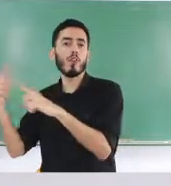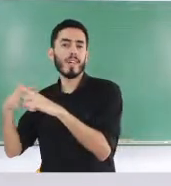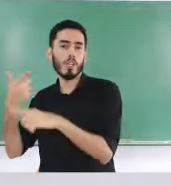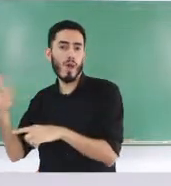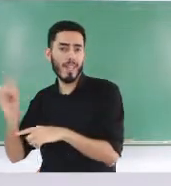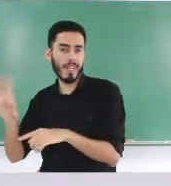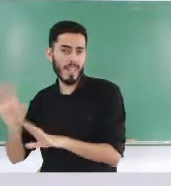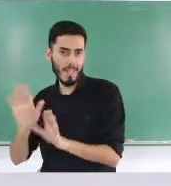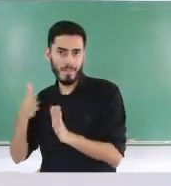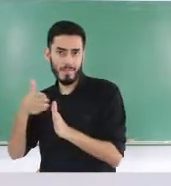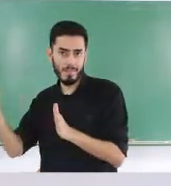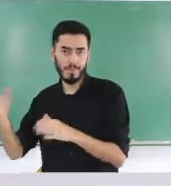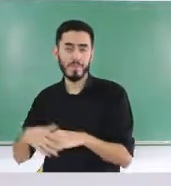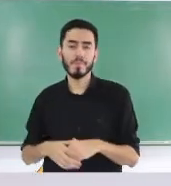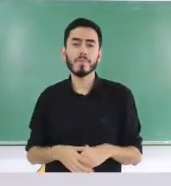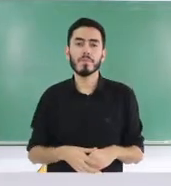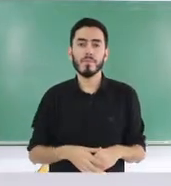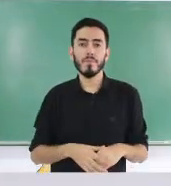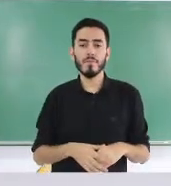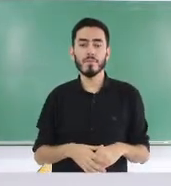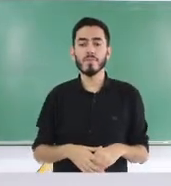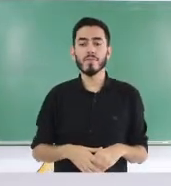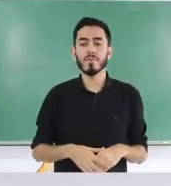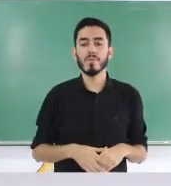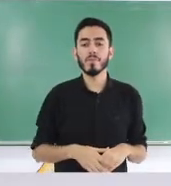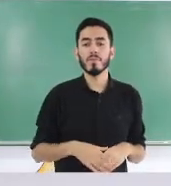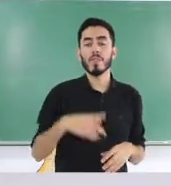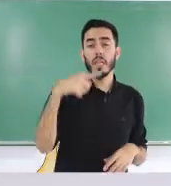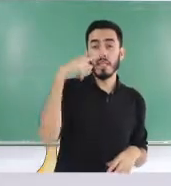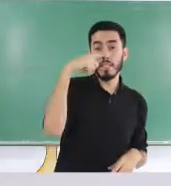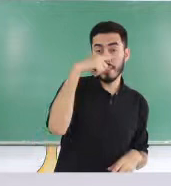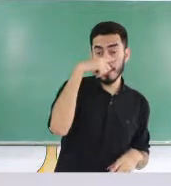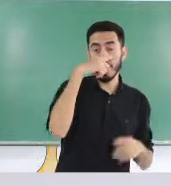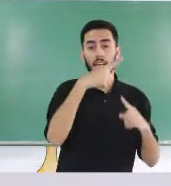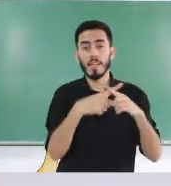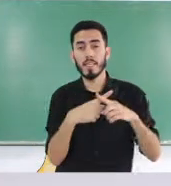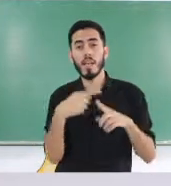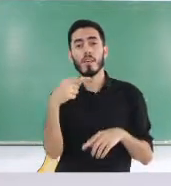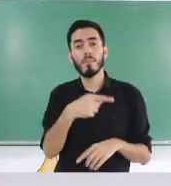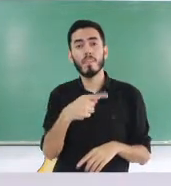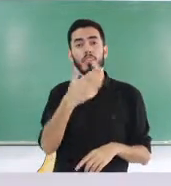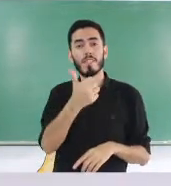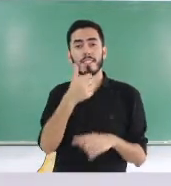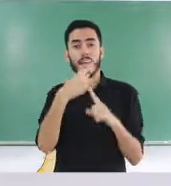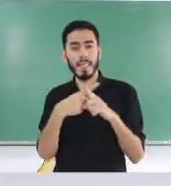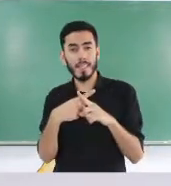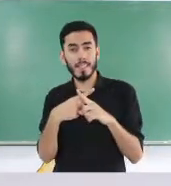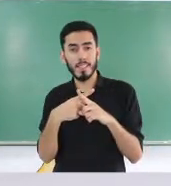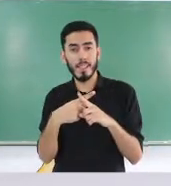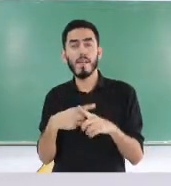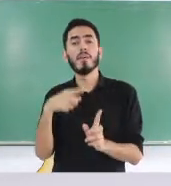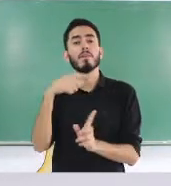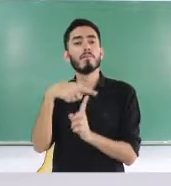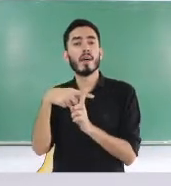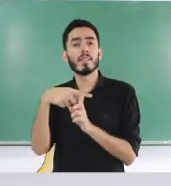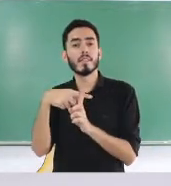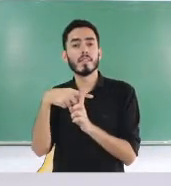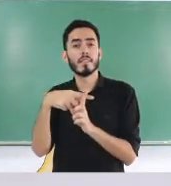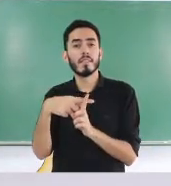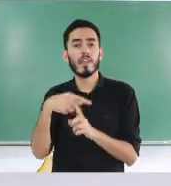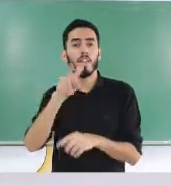ubicar en el primer miembro, como en una ecuación. 7X menos 6X más